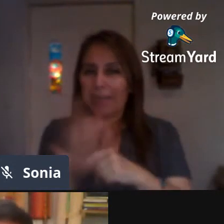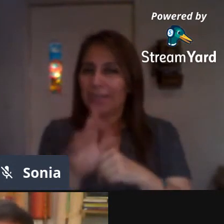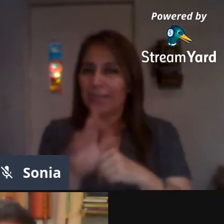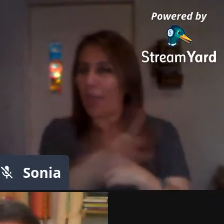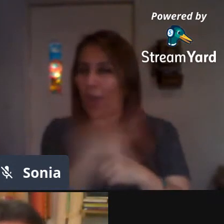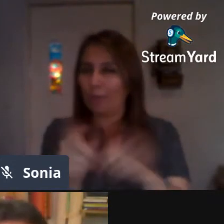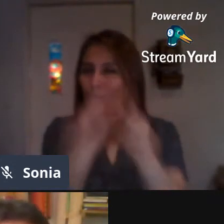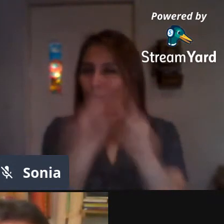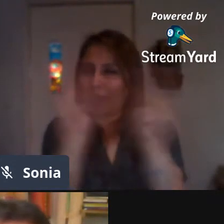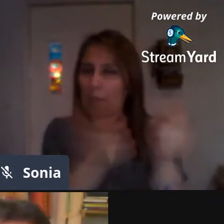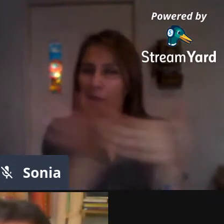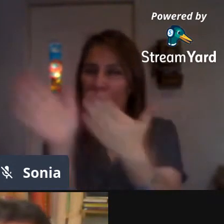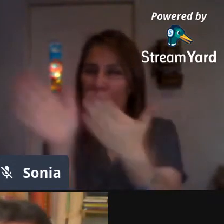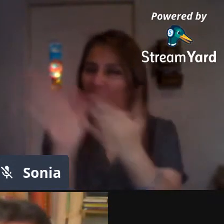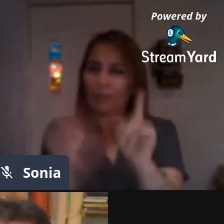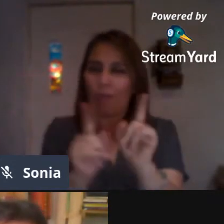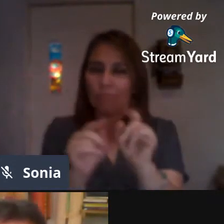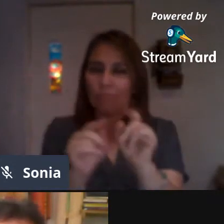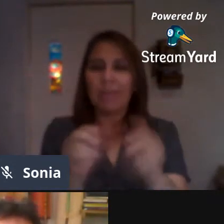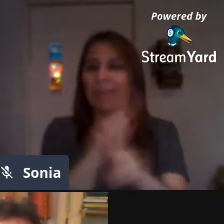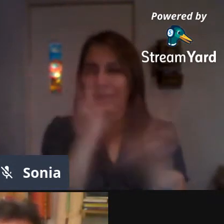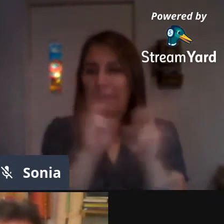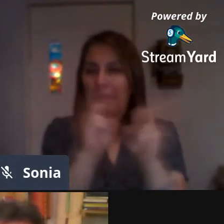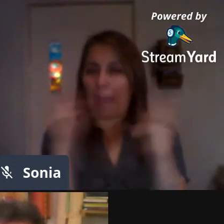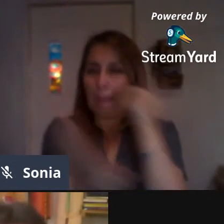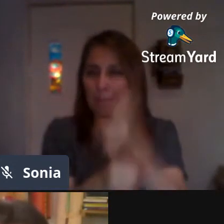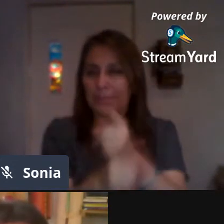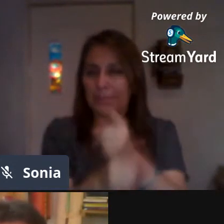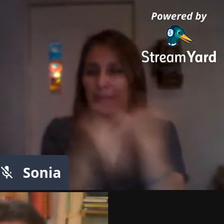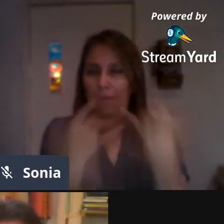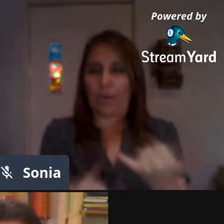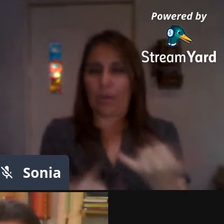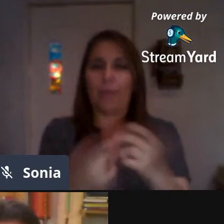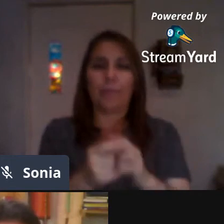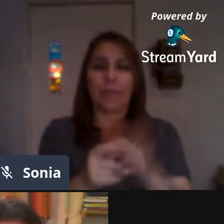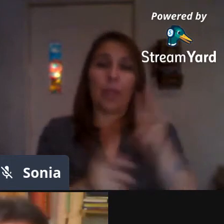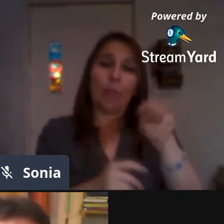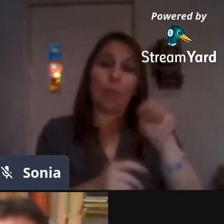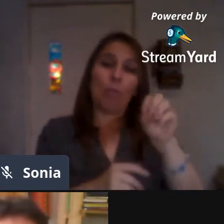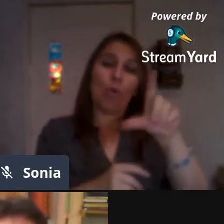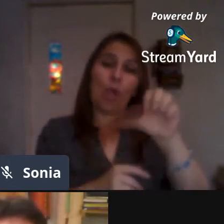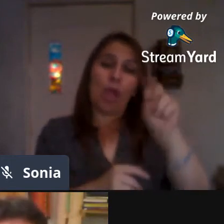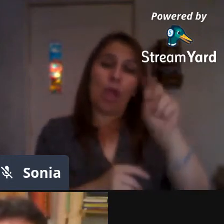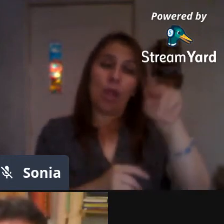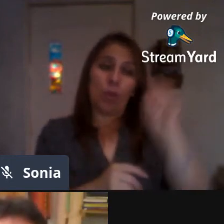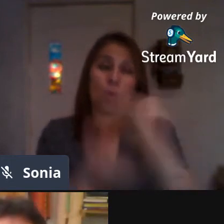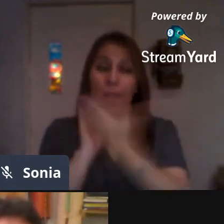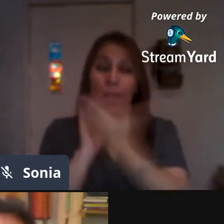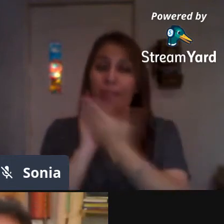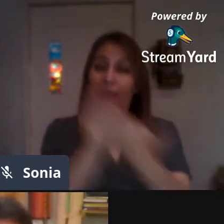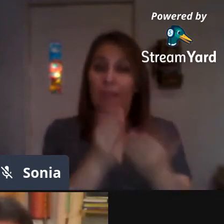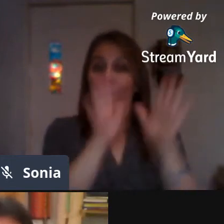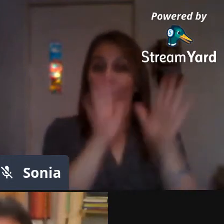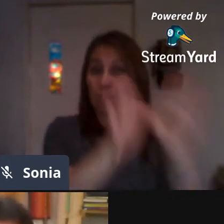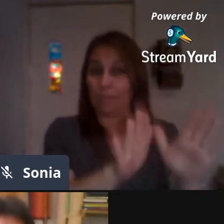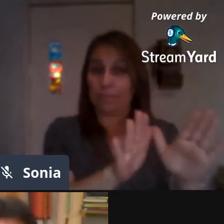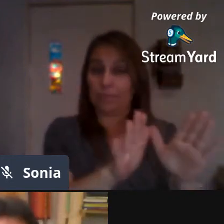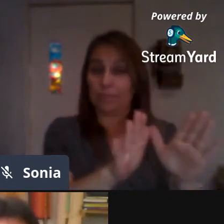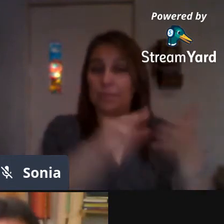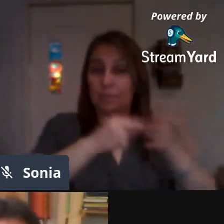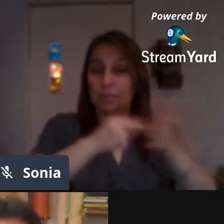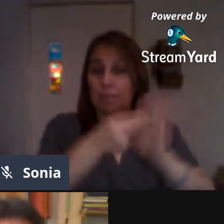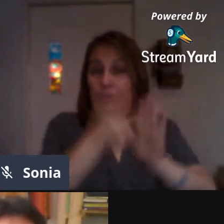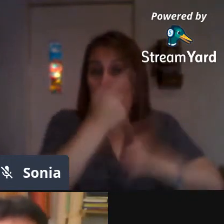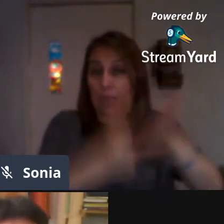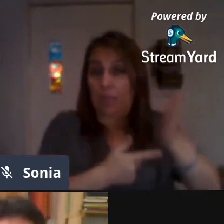esto y esto claro el estilo de mola no es literario lo cual no quiere decir que sea estrictamente